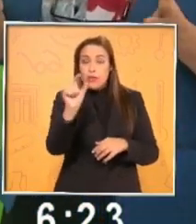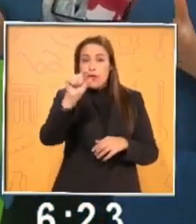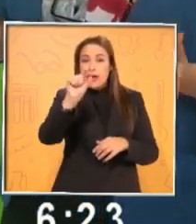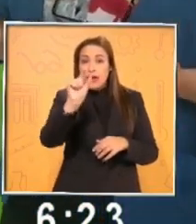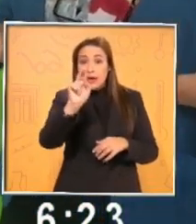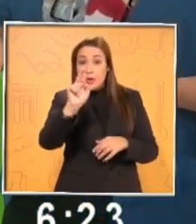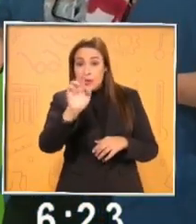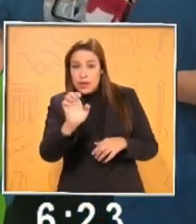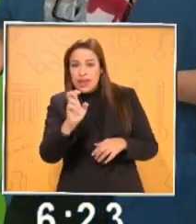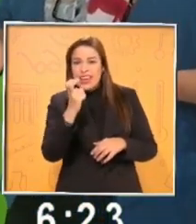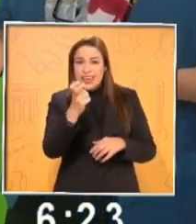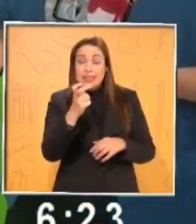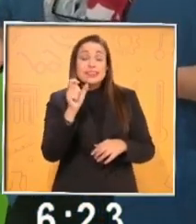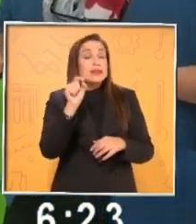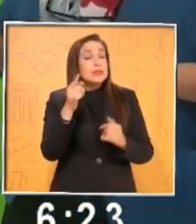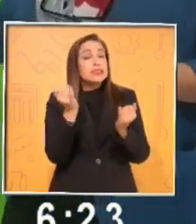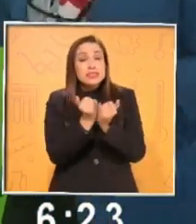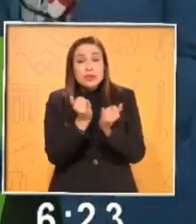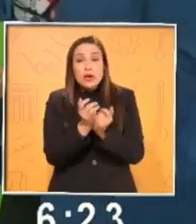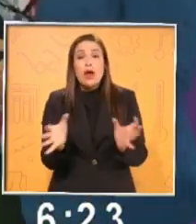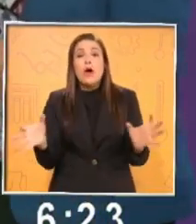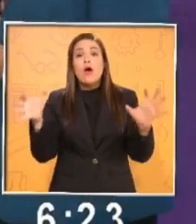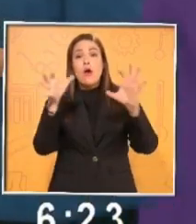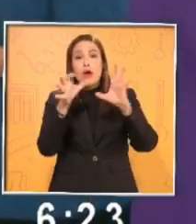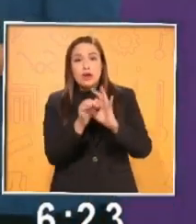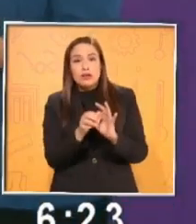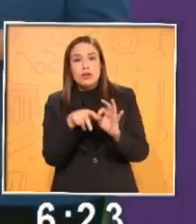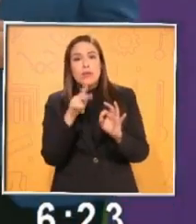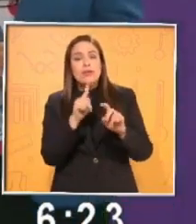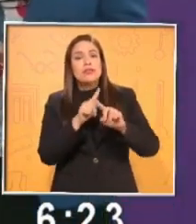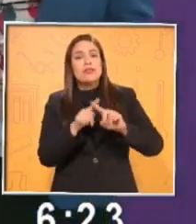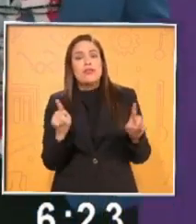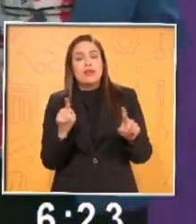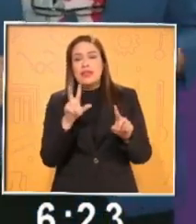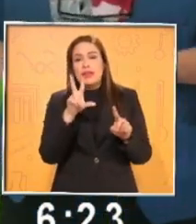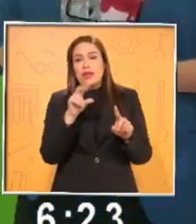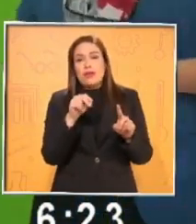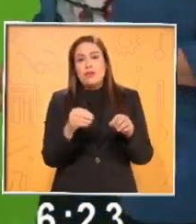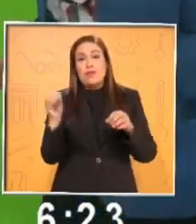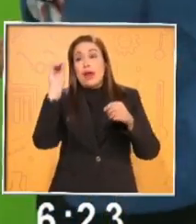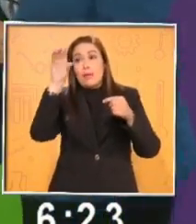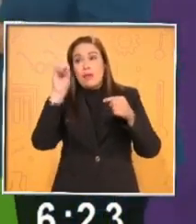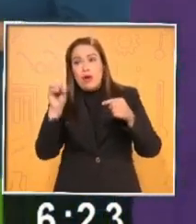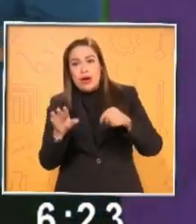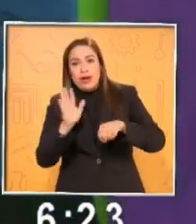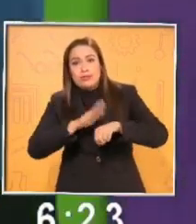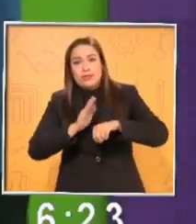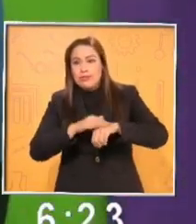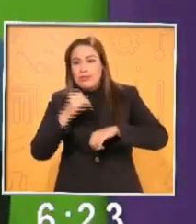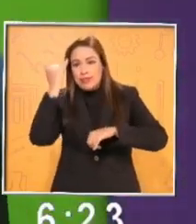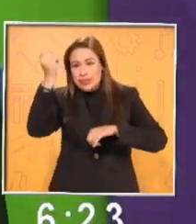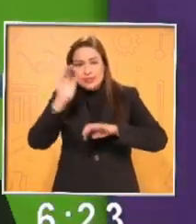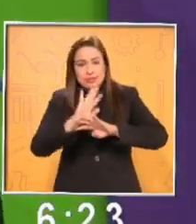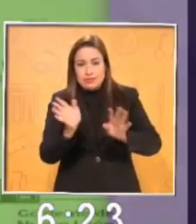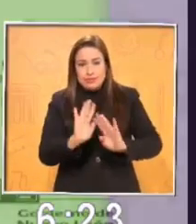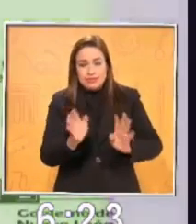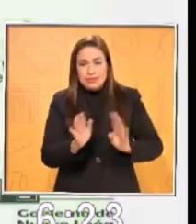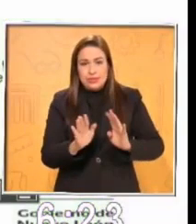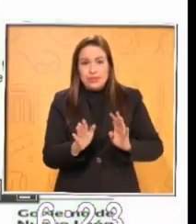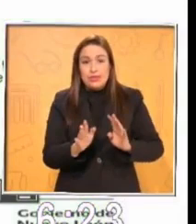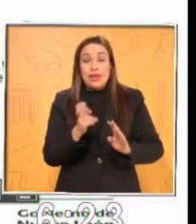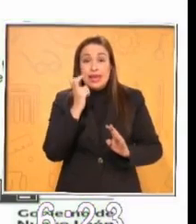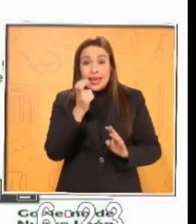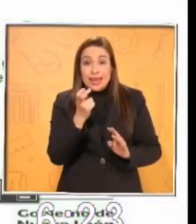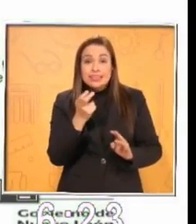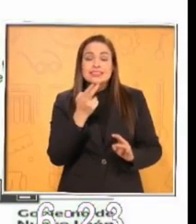un conector distinto. No es un conector que me sirva para agregar ideas. Es un conector que me